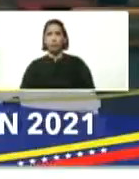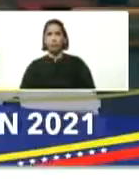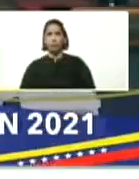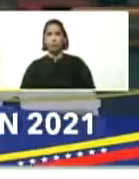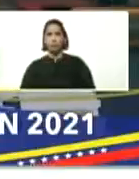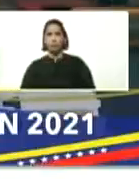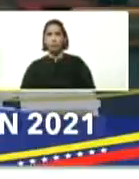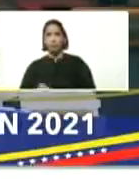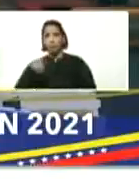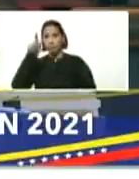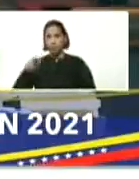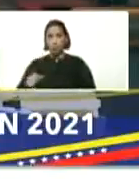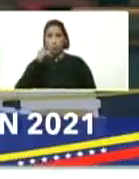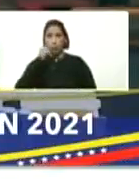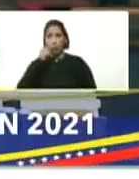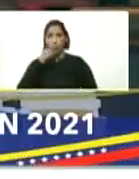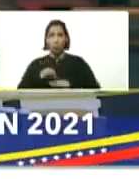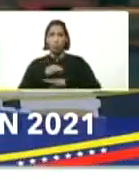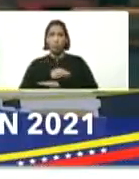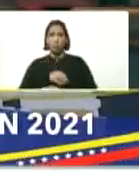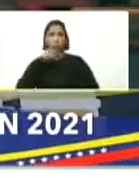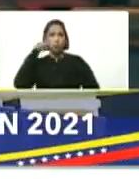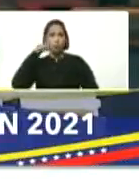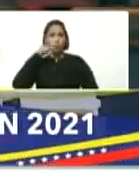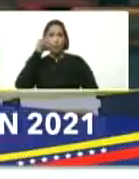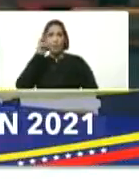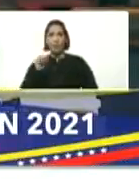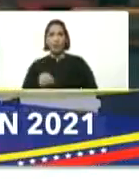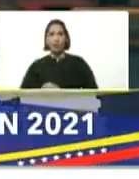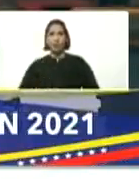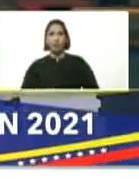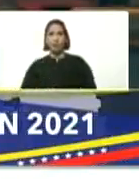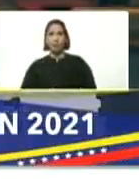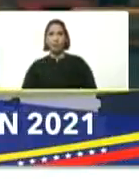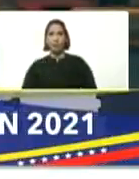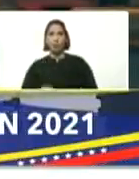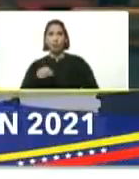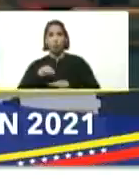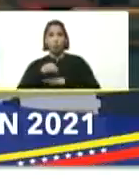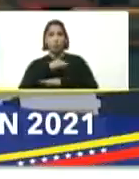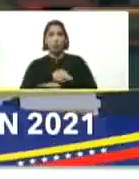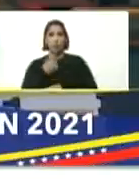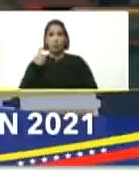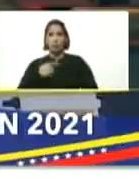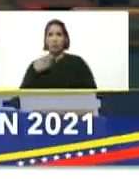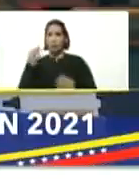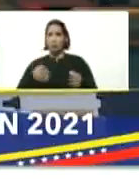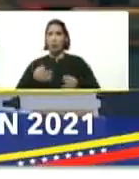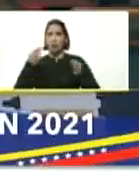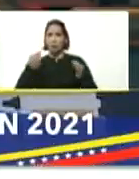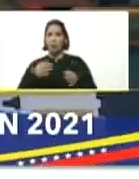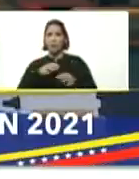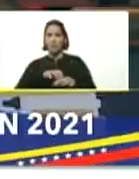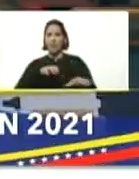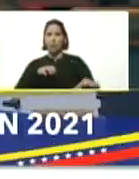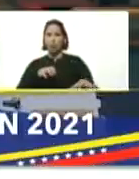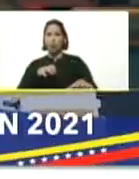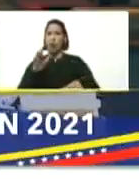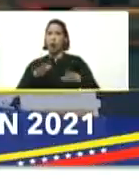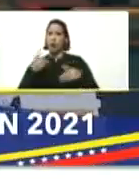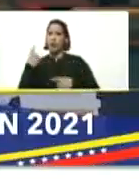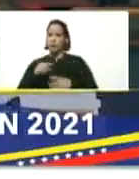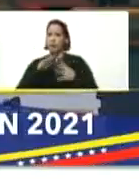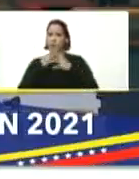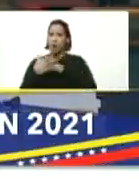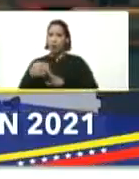Entonces él fue candidato en el municipio Sucre, en Petare. Un municipio que había tenido siempre mayor... Aunque tiene los barrios de